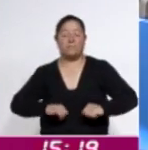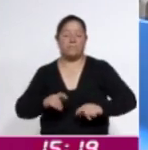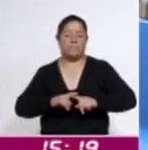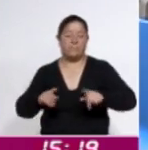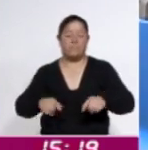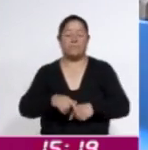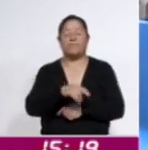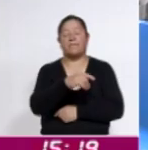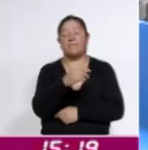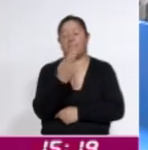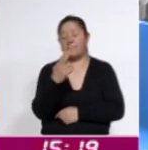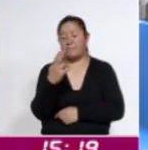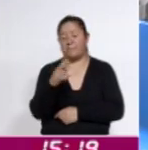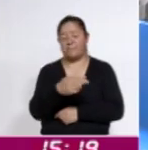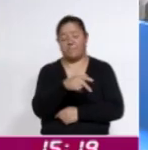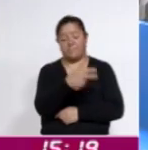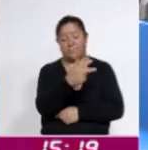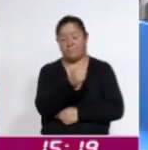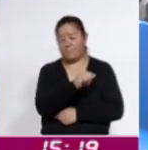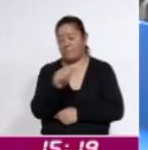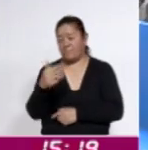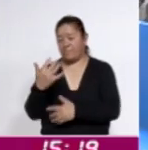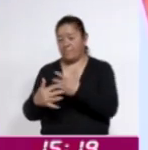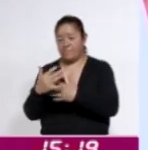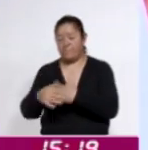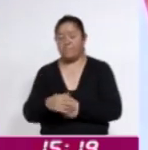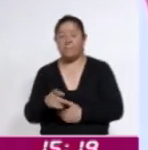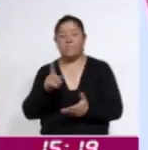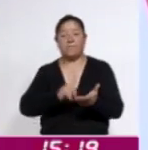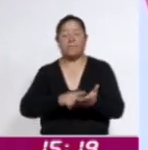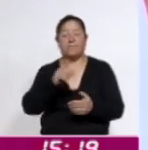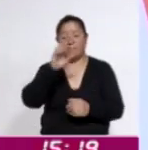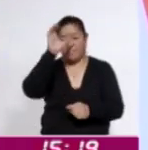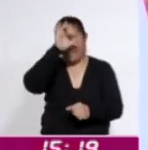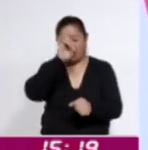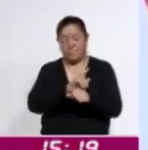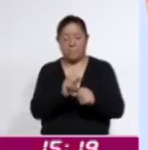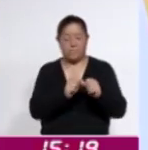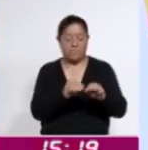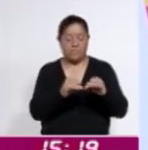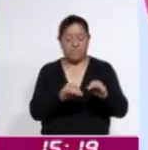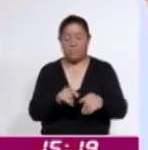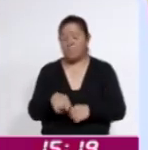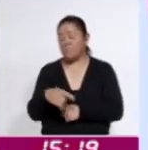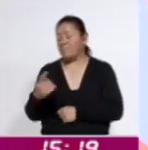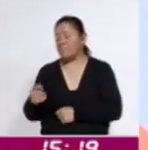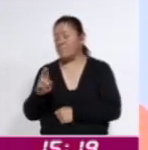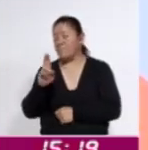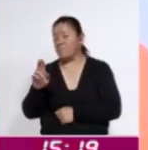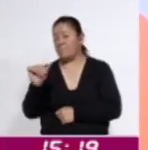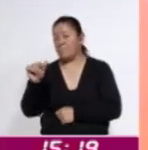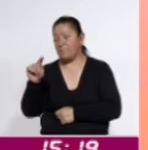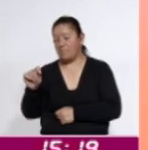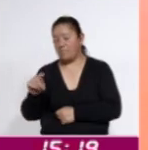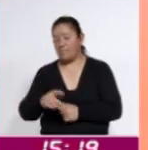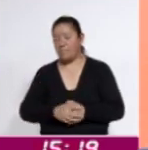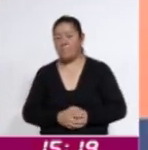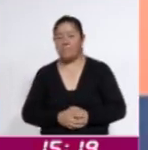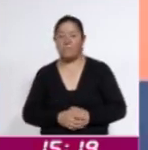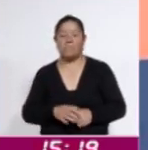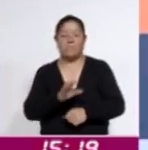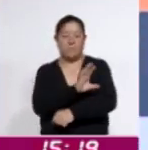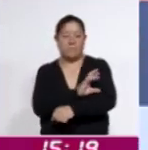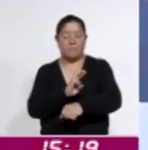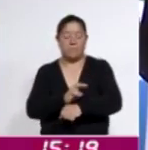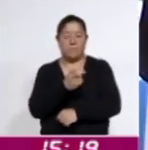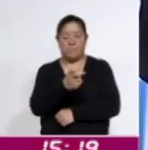en las instalaciones de La Colmena, en el Palacio de Cultura y la Universidad Autónoma de Tlaxcala. El coordinador de la